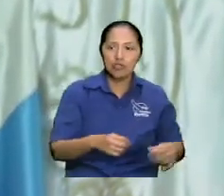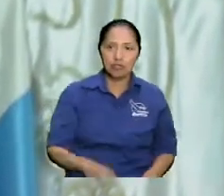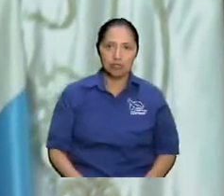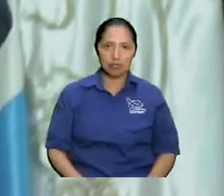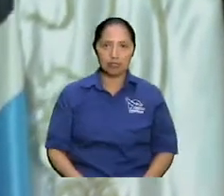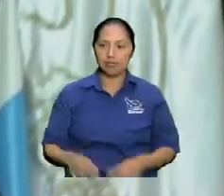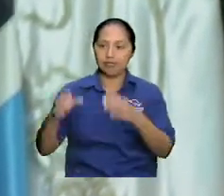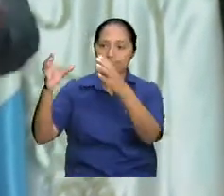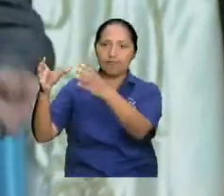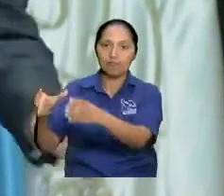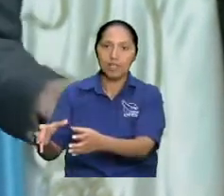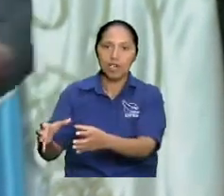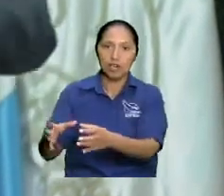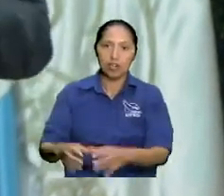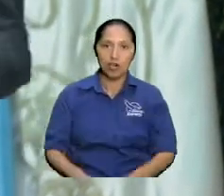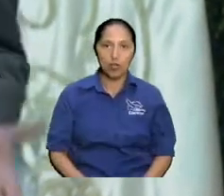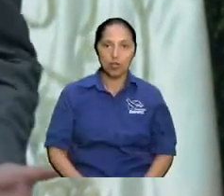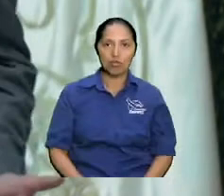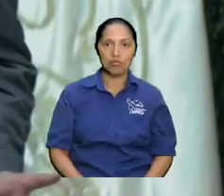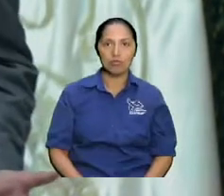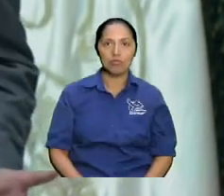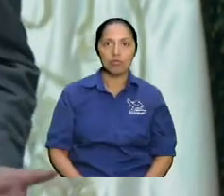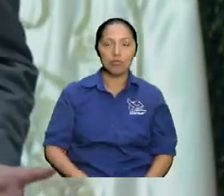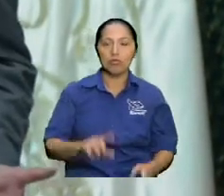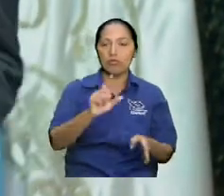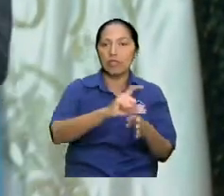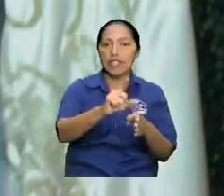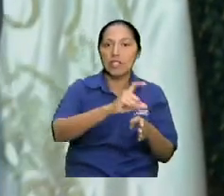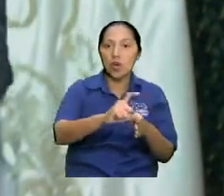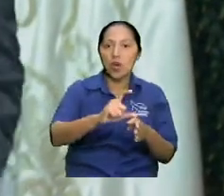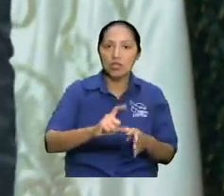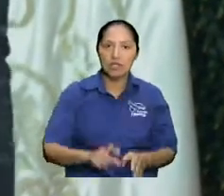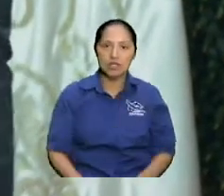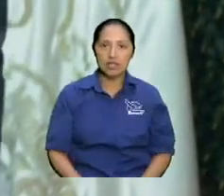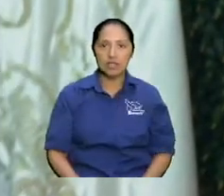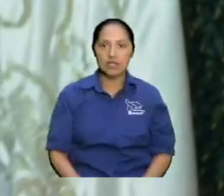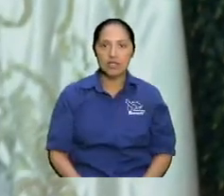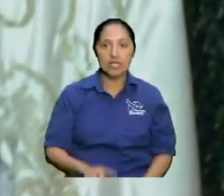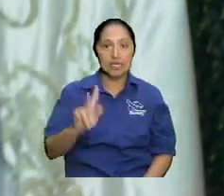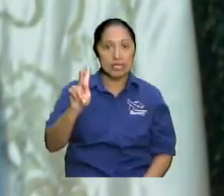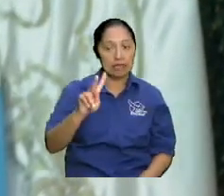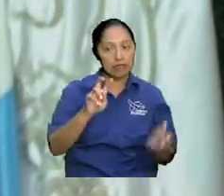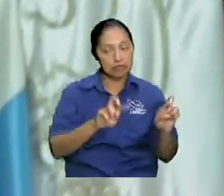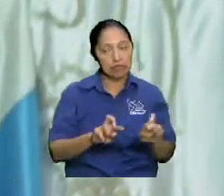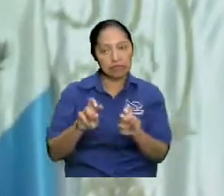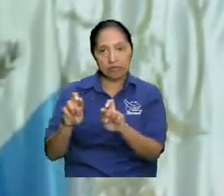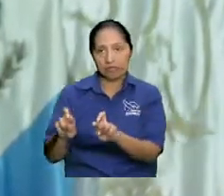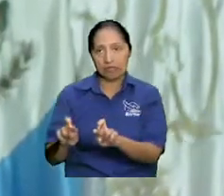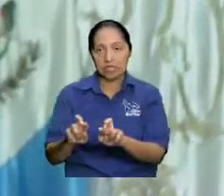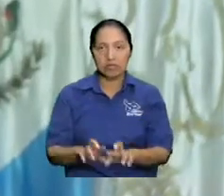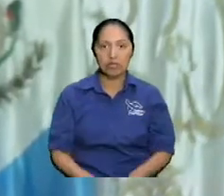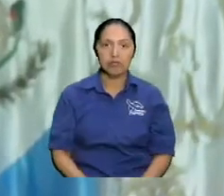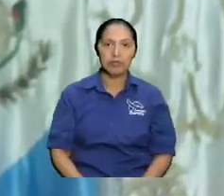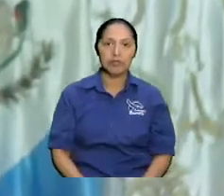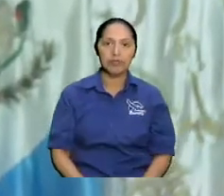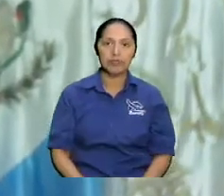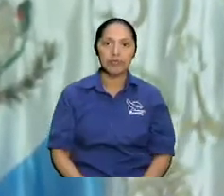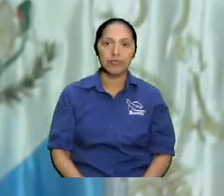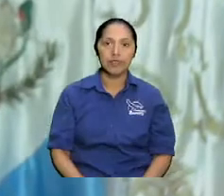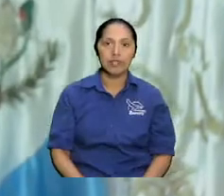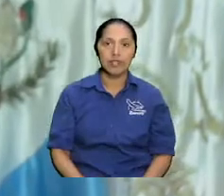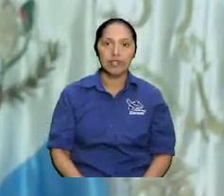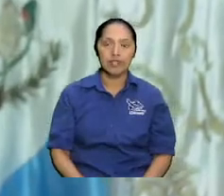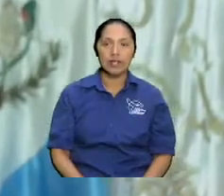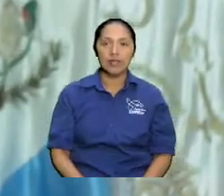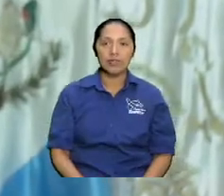Vaya, está bueno que hagan lo que quieran, de todos modos yo no soy eso. Pero que ellos hagan lo que quieran. Tiene dos tarjetas de crédito